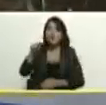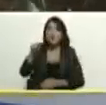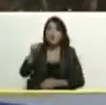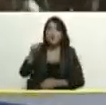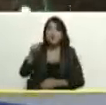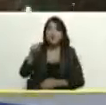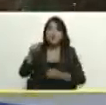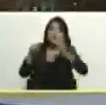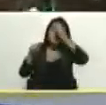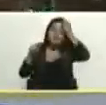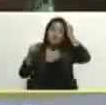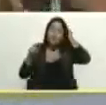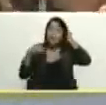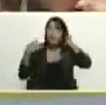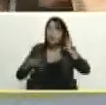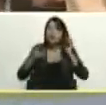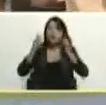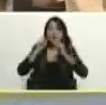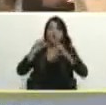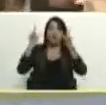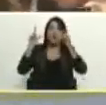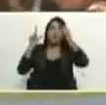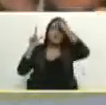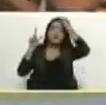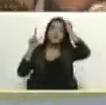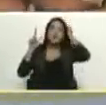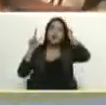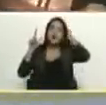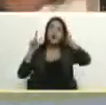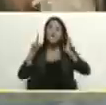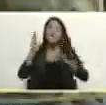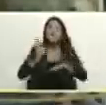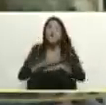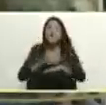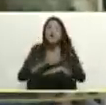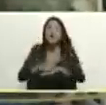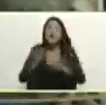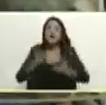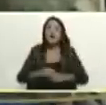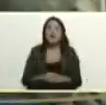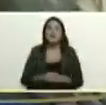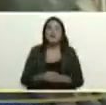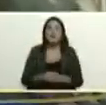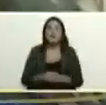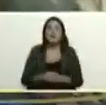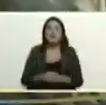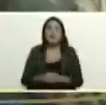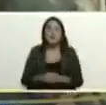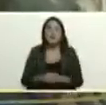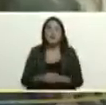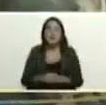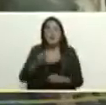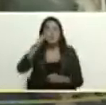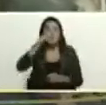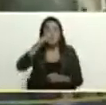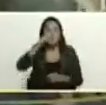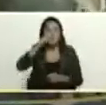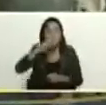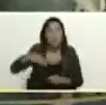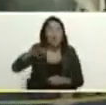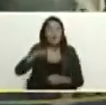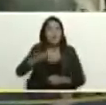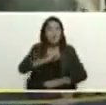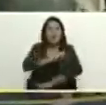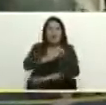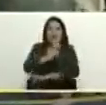fueron sorprendidos por la fuerza rebelde, por la fuerza bolivariana y